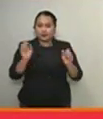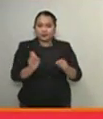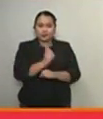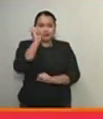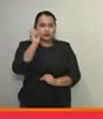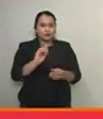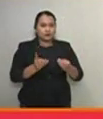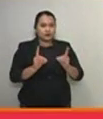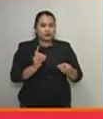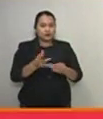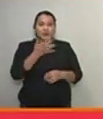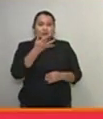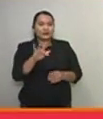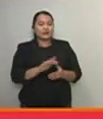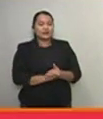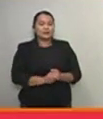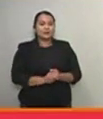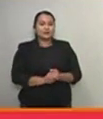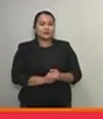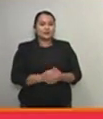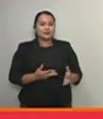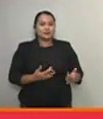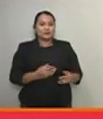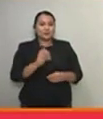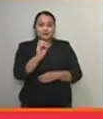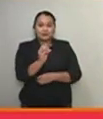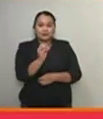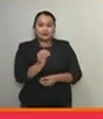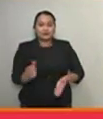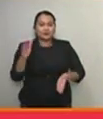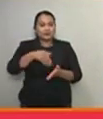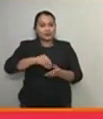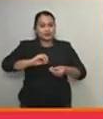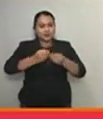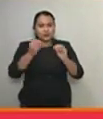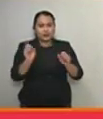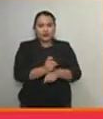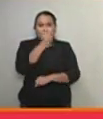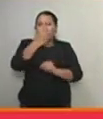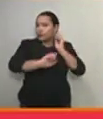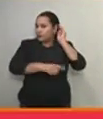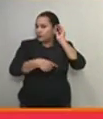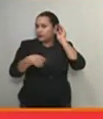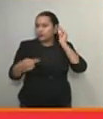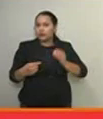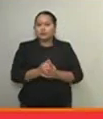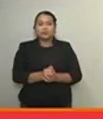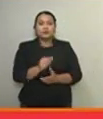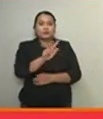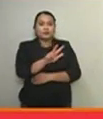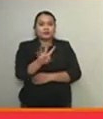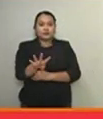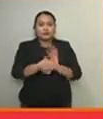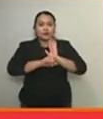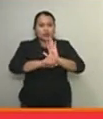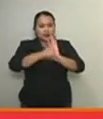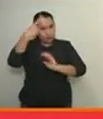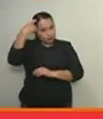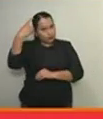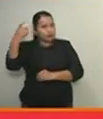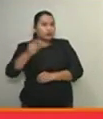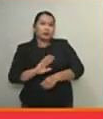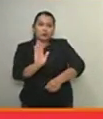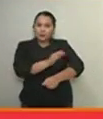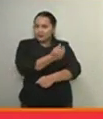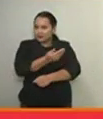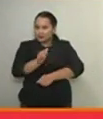es, suerte, el 0. Con mucho gusto reitero, el número ganador en la diaria es el 34 con su símbolo de sueños,